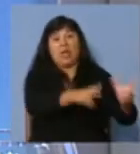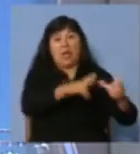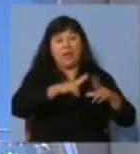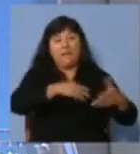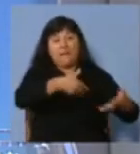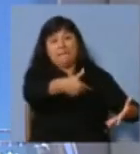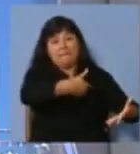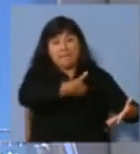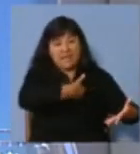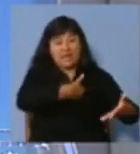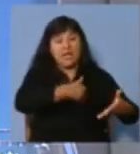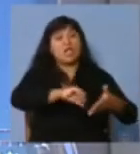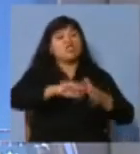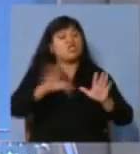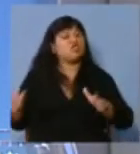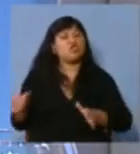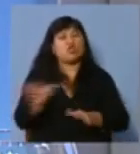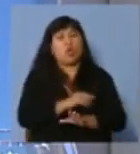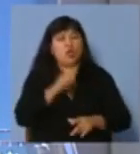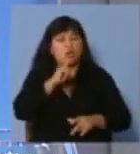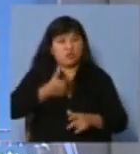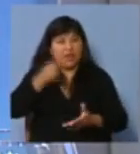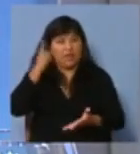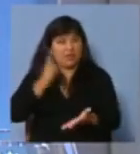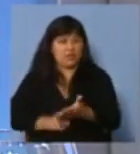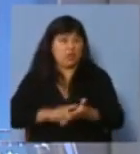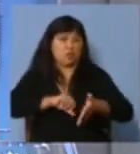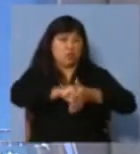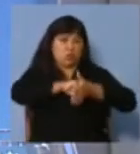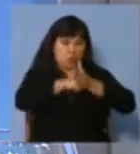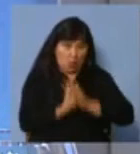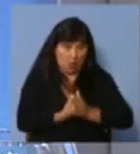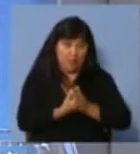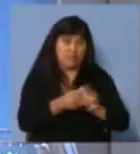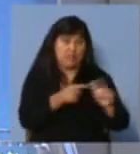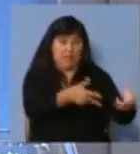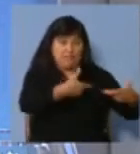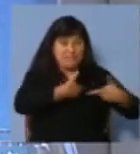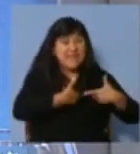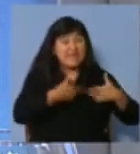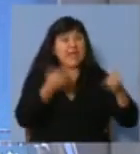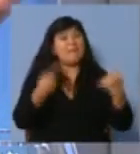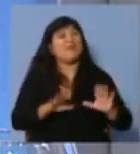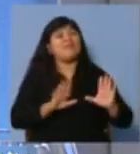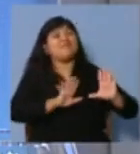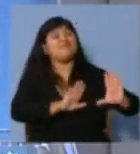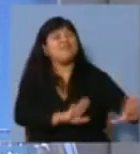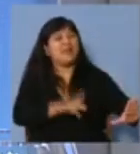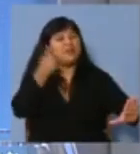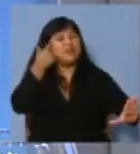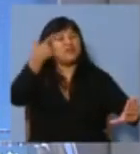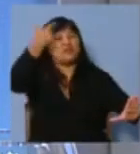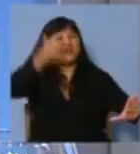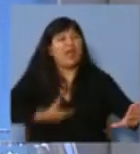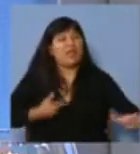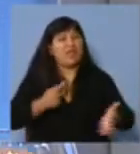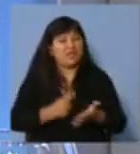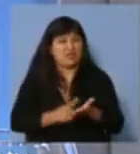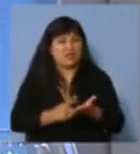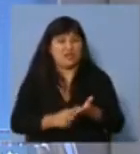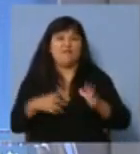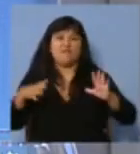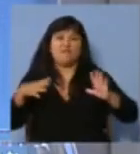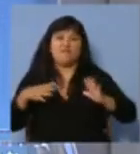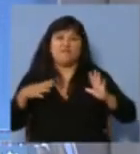eso se tiene que resolver no quiero opinar sobre ese tema cuando resolvamos no queremos decir que estamos adelantando nada no sé si el